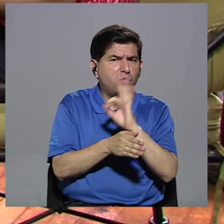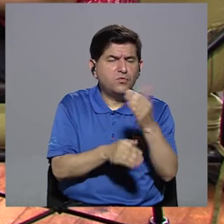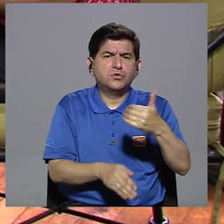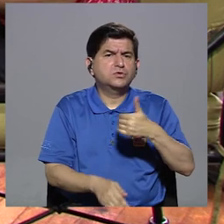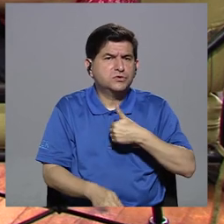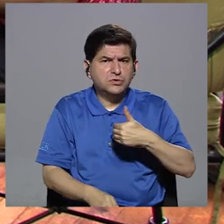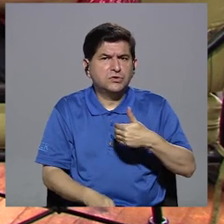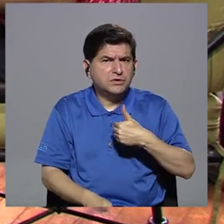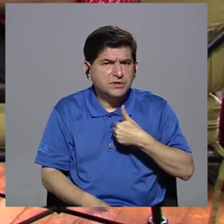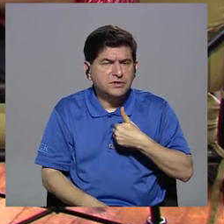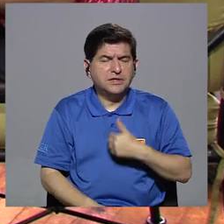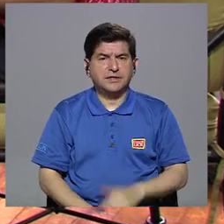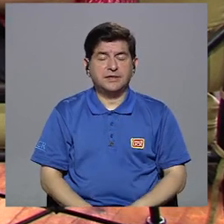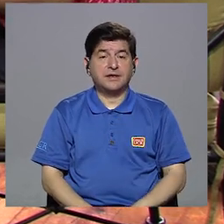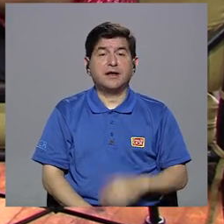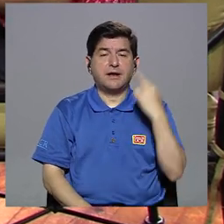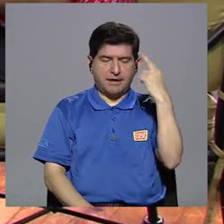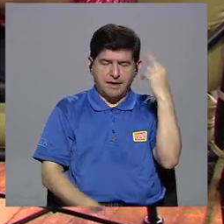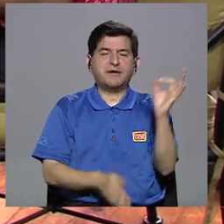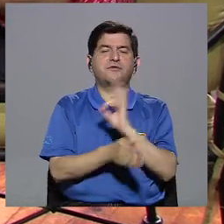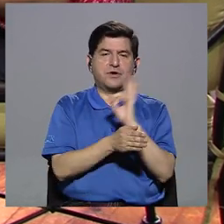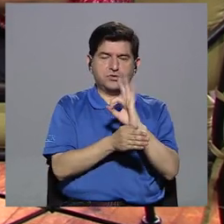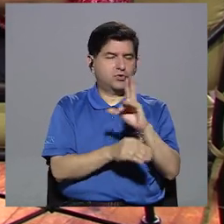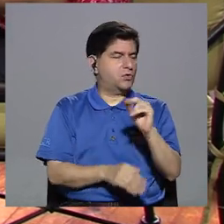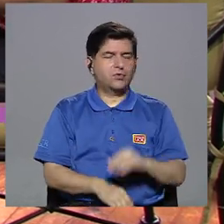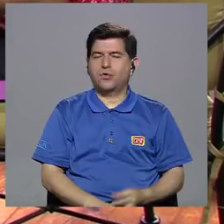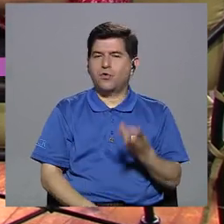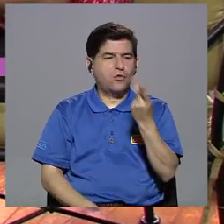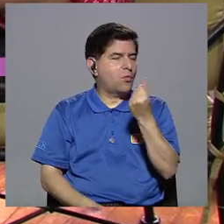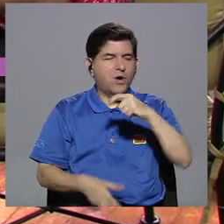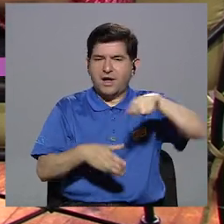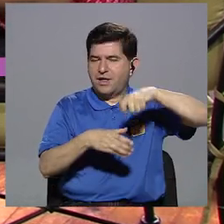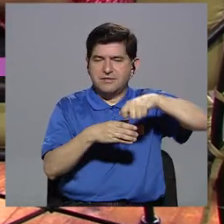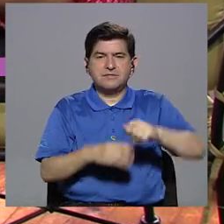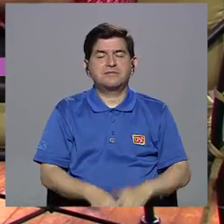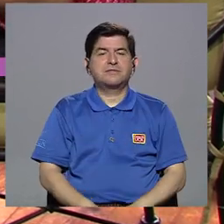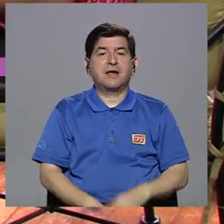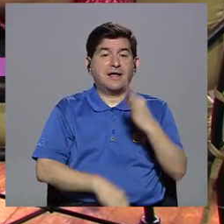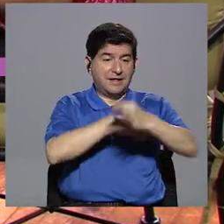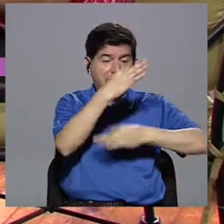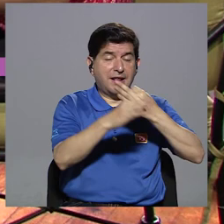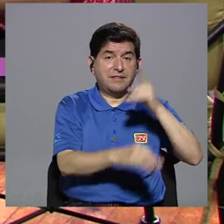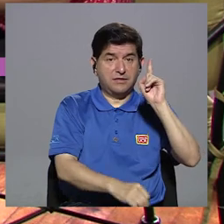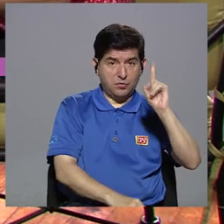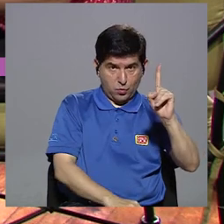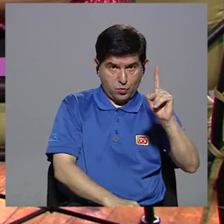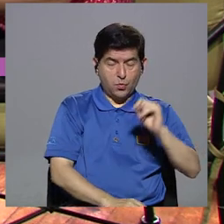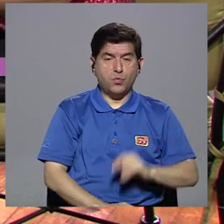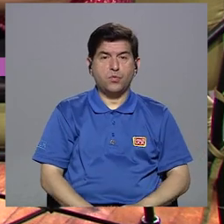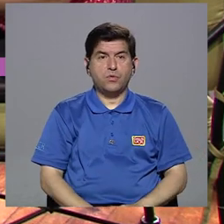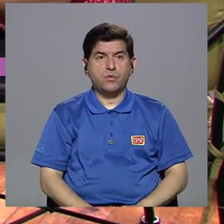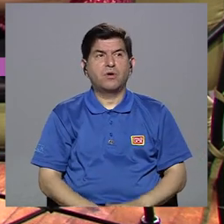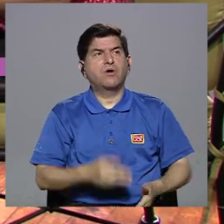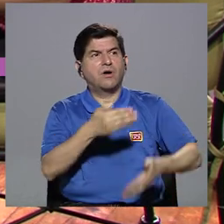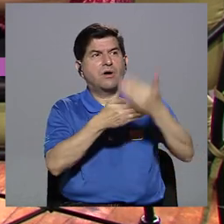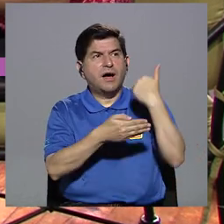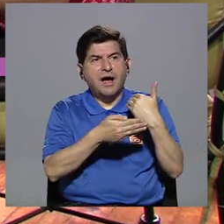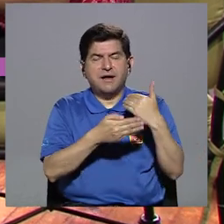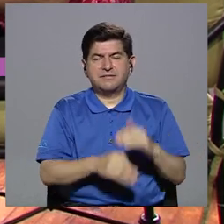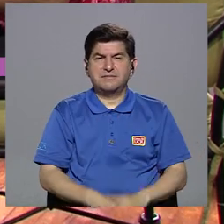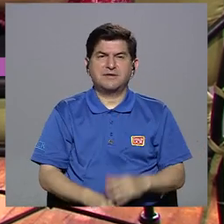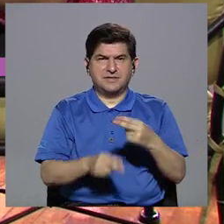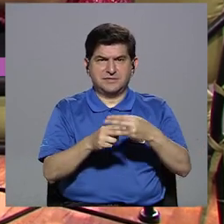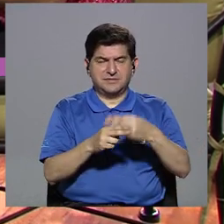funcionamiento de es por el funcionamiento no es por la cantidad de azúcar la diabetes tipo 1 o anteriormente